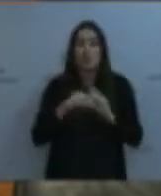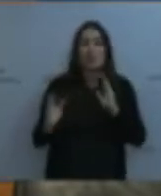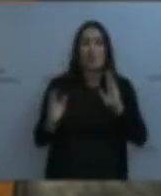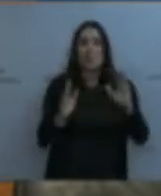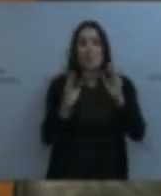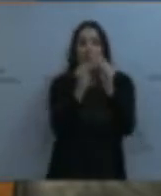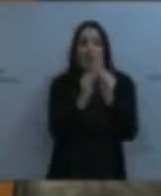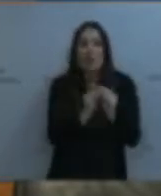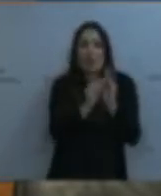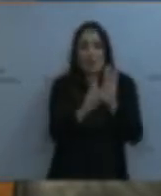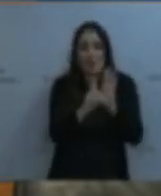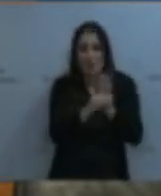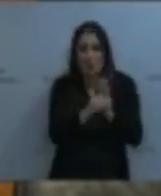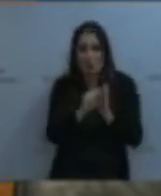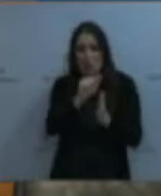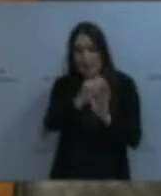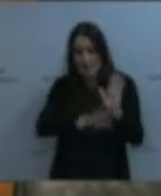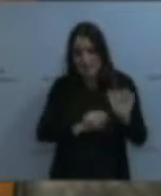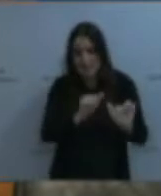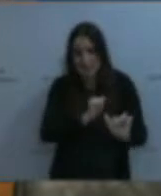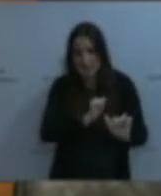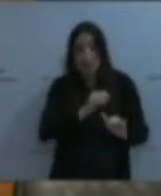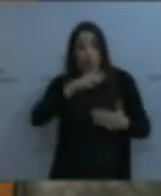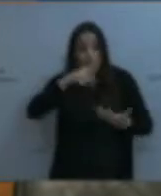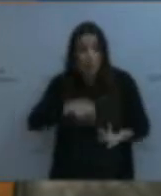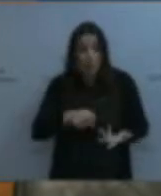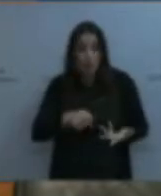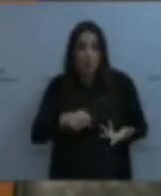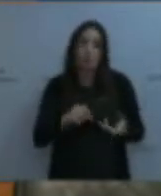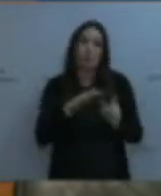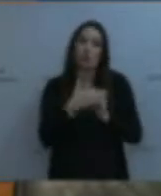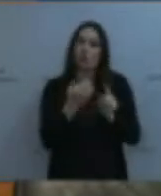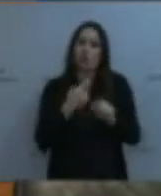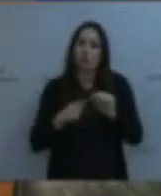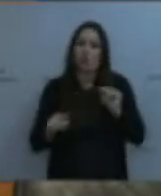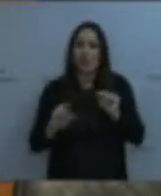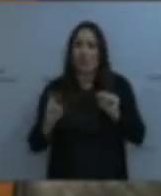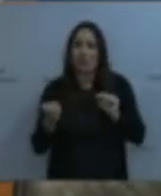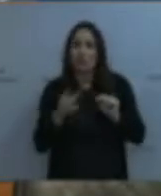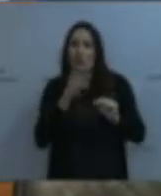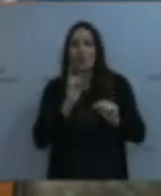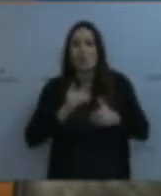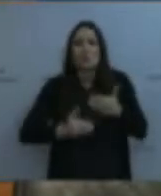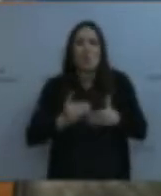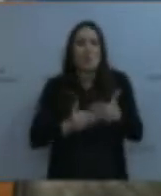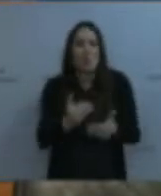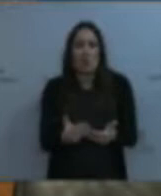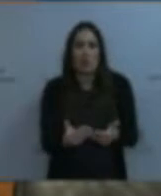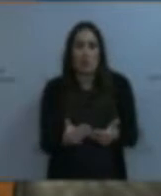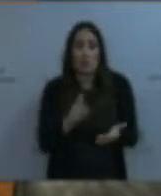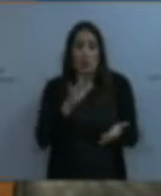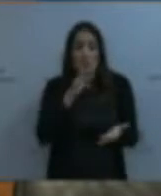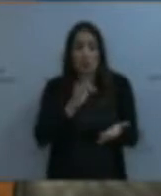elaboración de un decreto de lista de espera. Hoy ya estamos en otro escenario, puramente procedimental. Después de haber iniciado